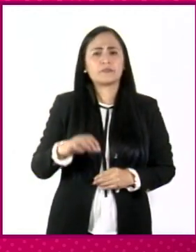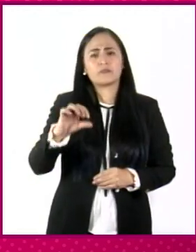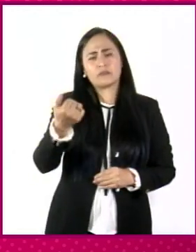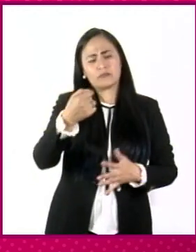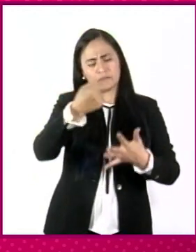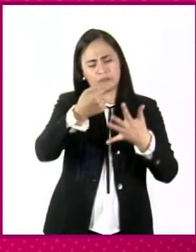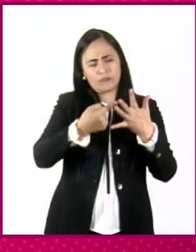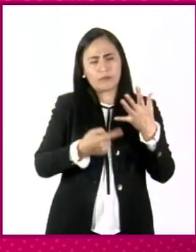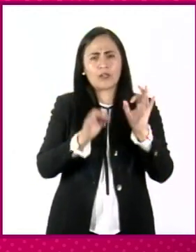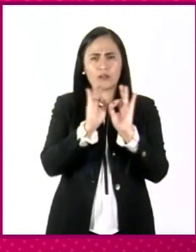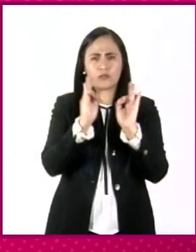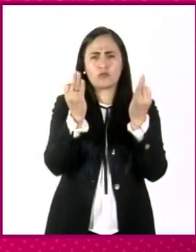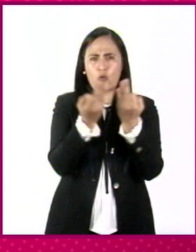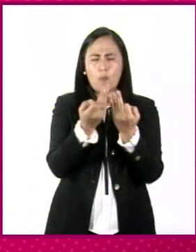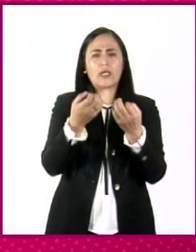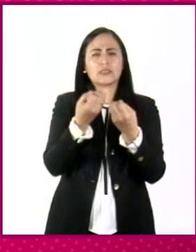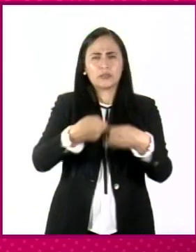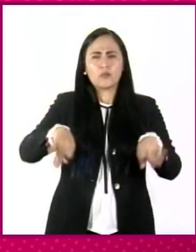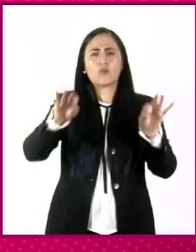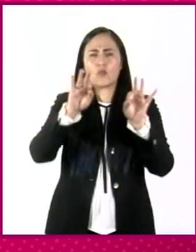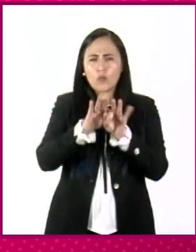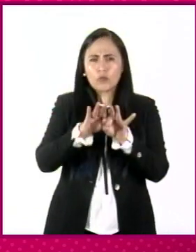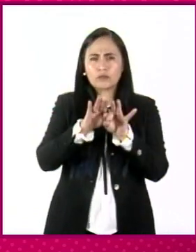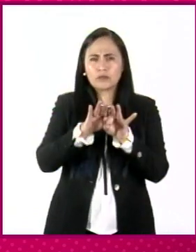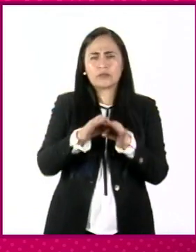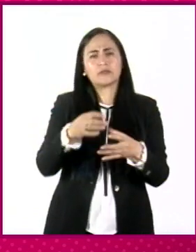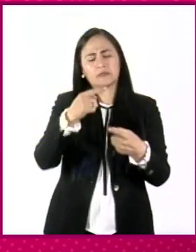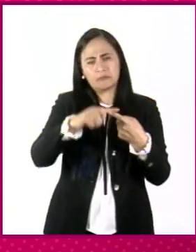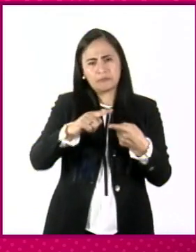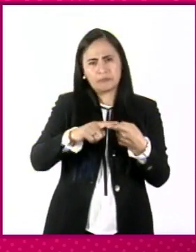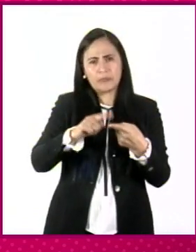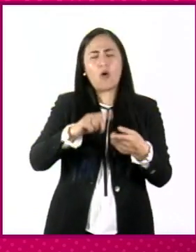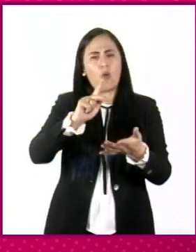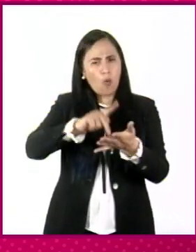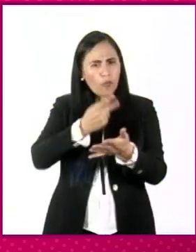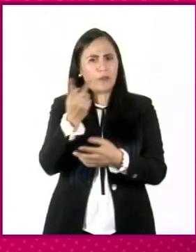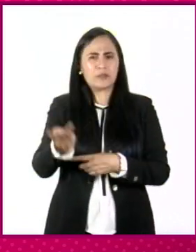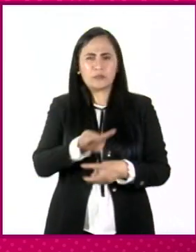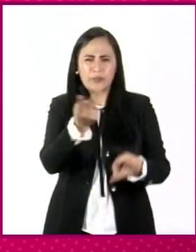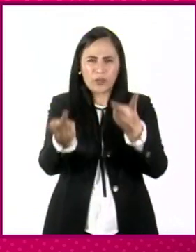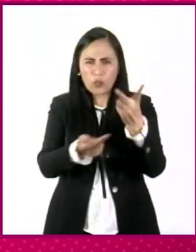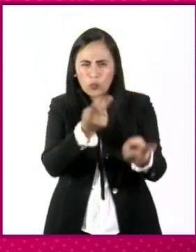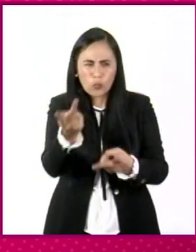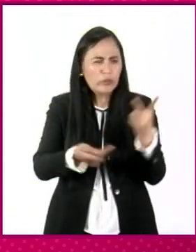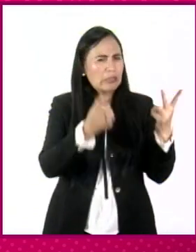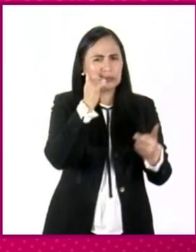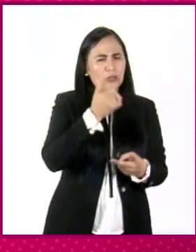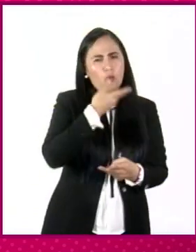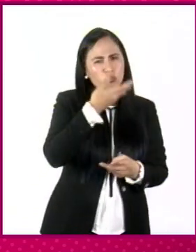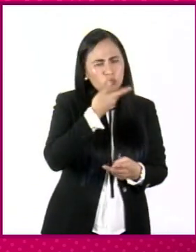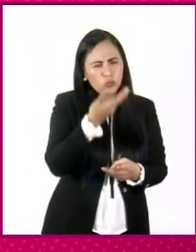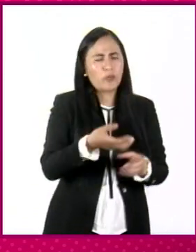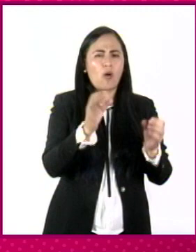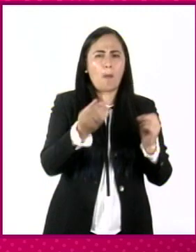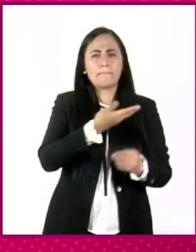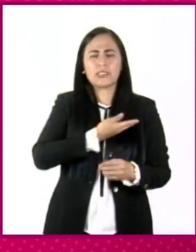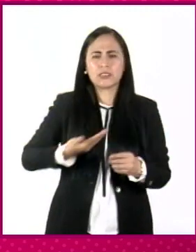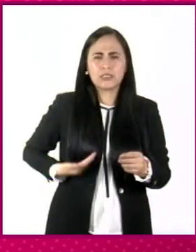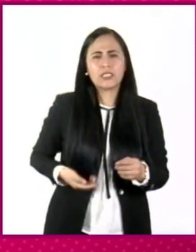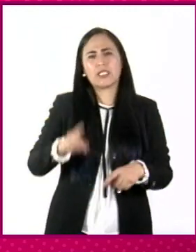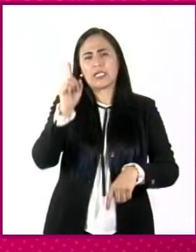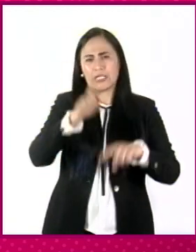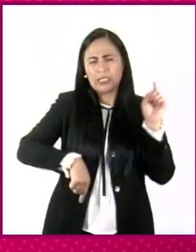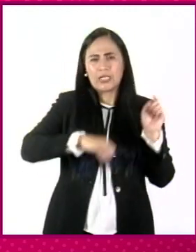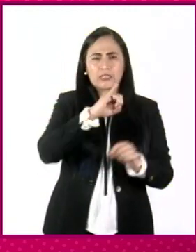otros mecanismos también importantes que son como el referéndum, la consulta ciudadana, la revocación del mandato, que